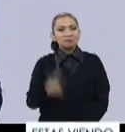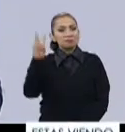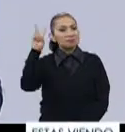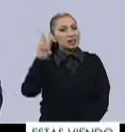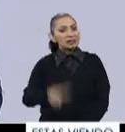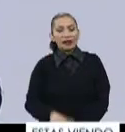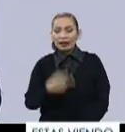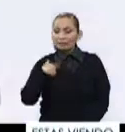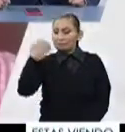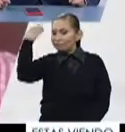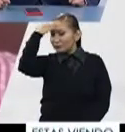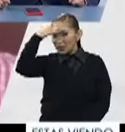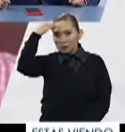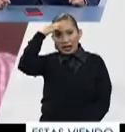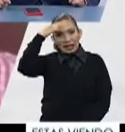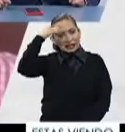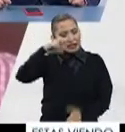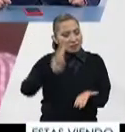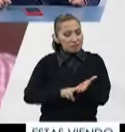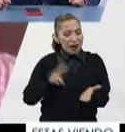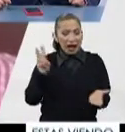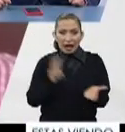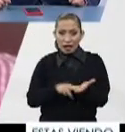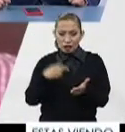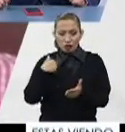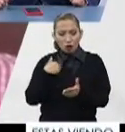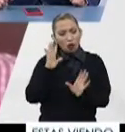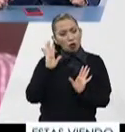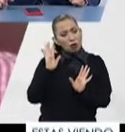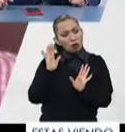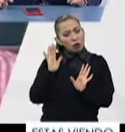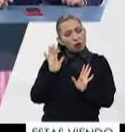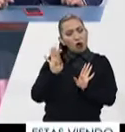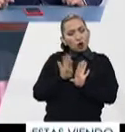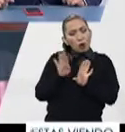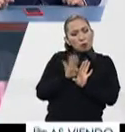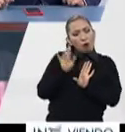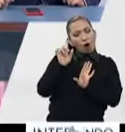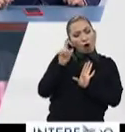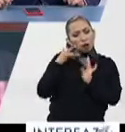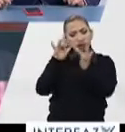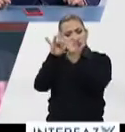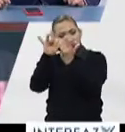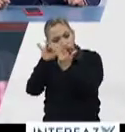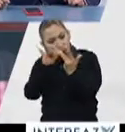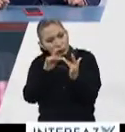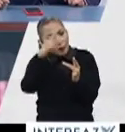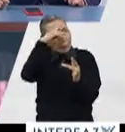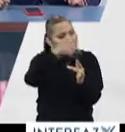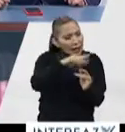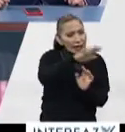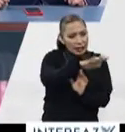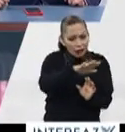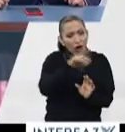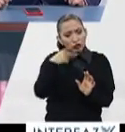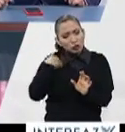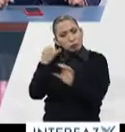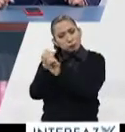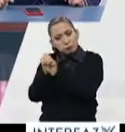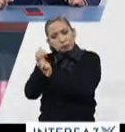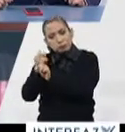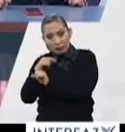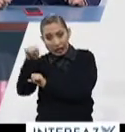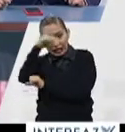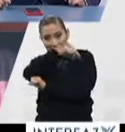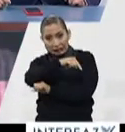Definitivamente es una experiencia muy enriquecedora, pero he tratado de mantenerme en contacto justo con México, y por eso la investigación